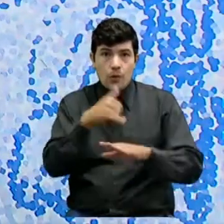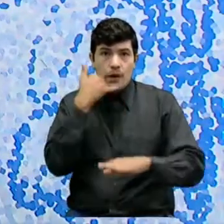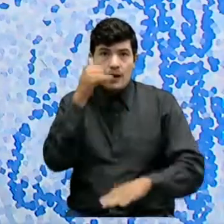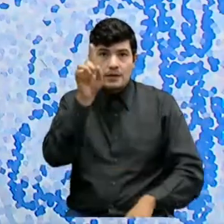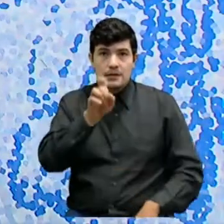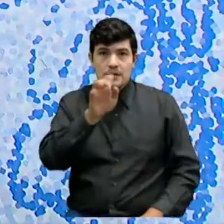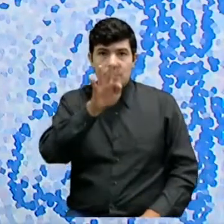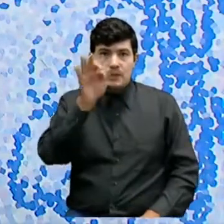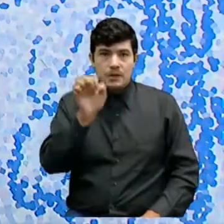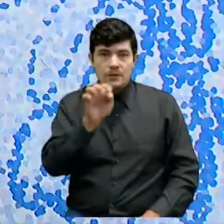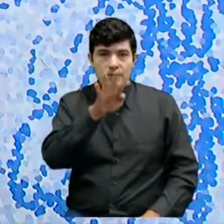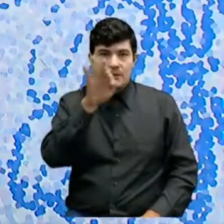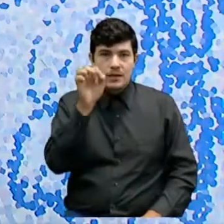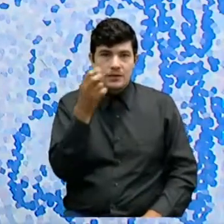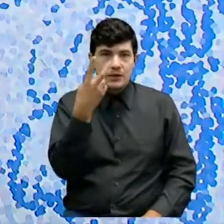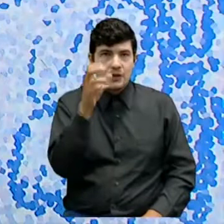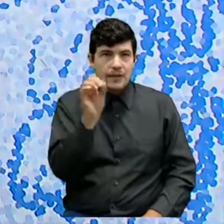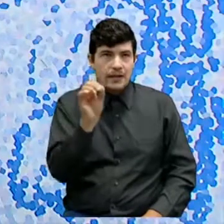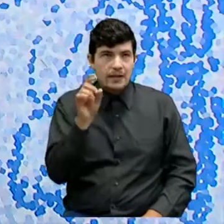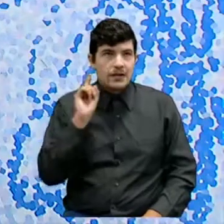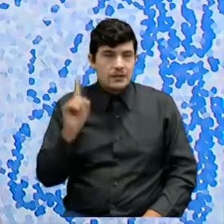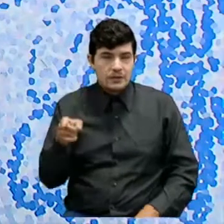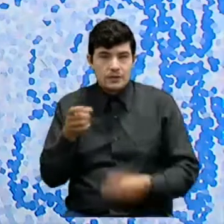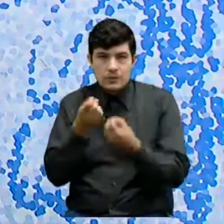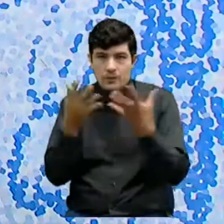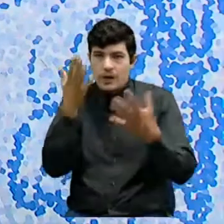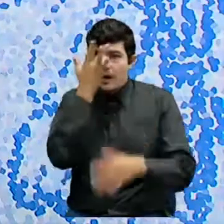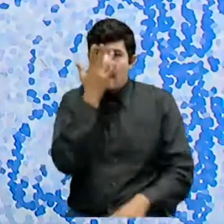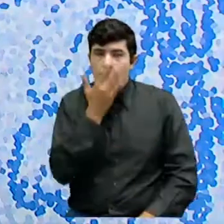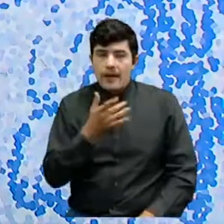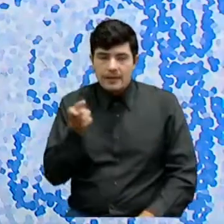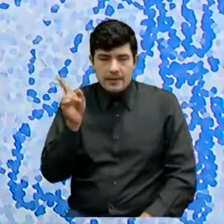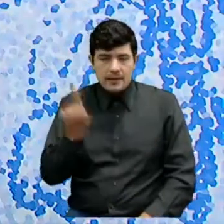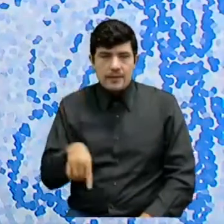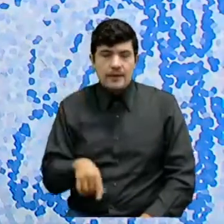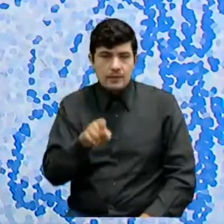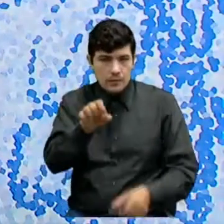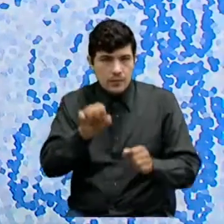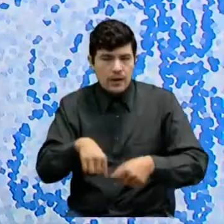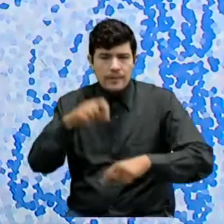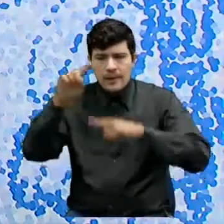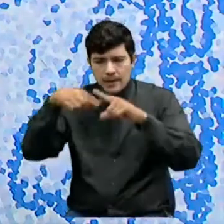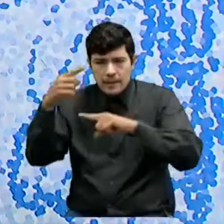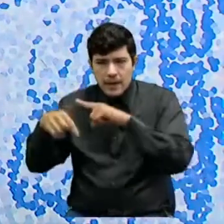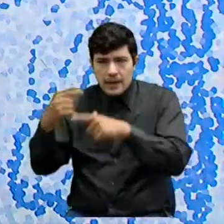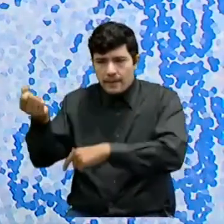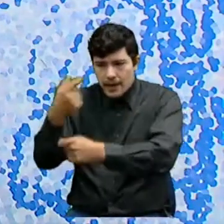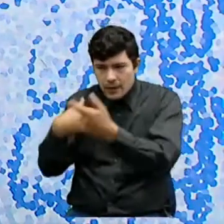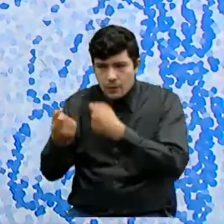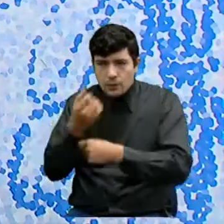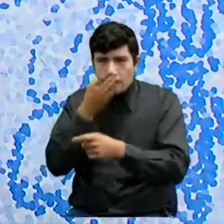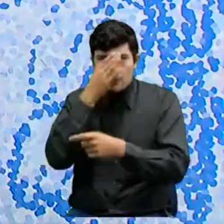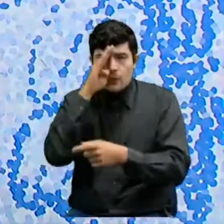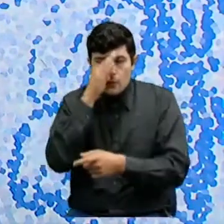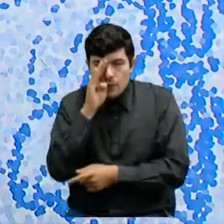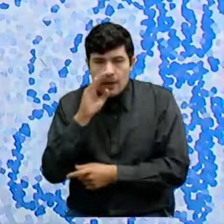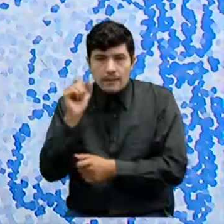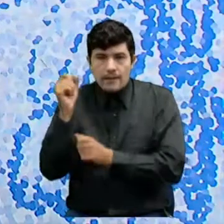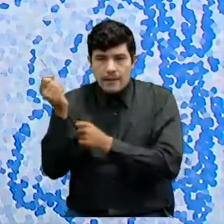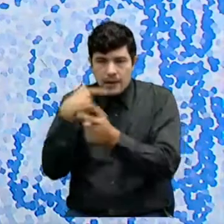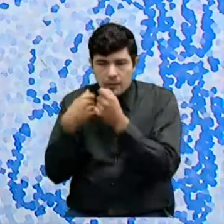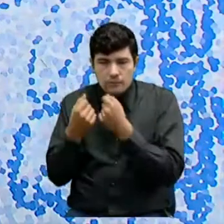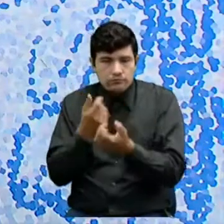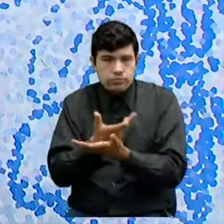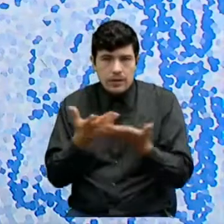648-4820 son nuestras líneas y nuestro portal de Facebook Canal Tro, donde ustedes nos envían sus inquietudes, todos ustedes